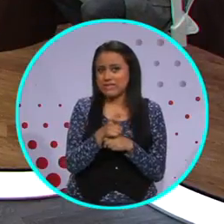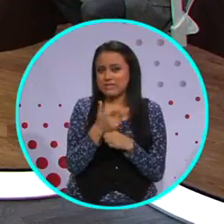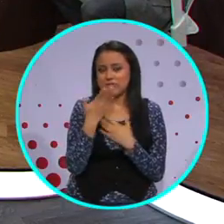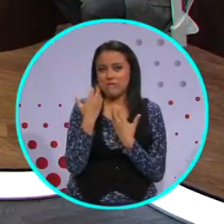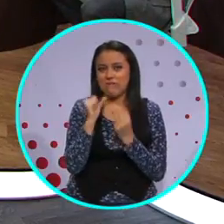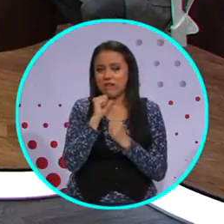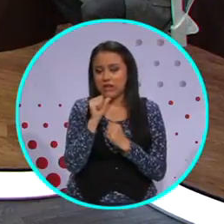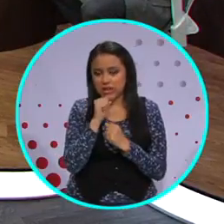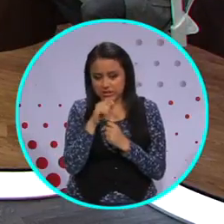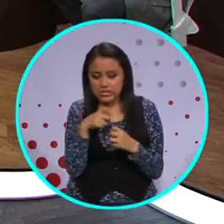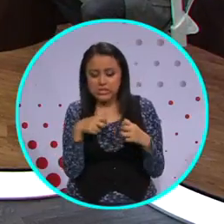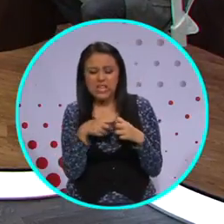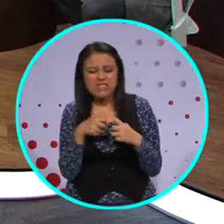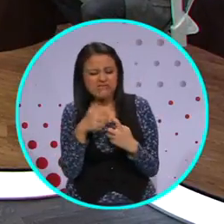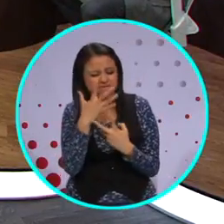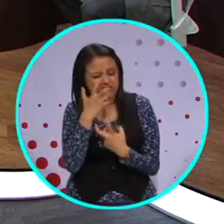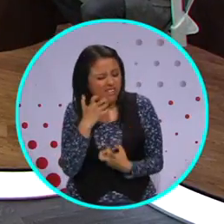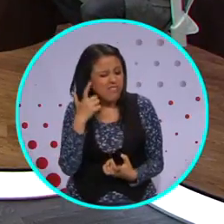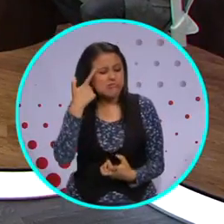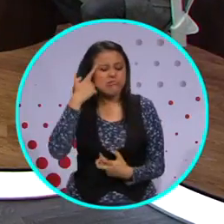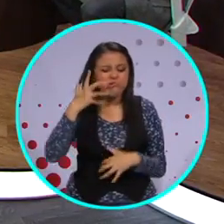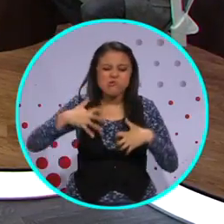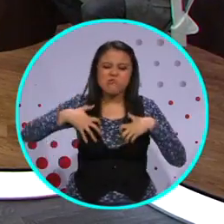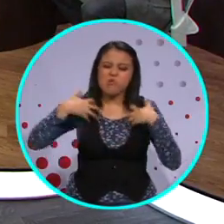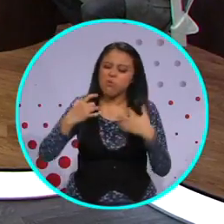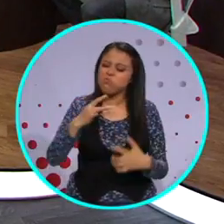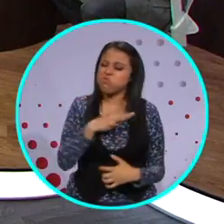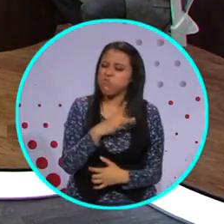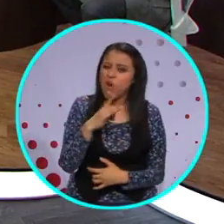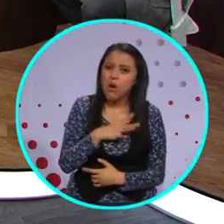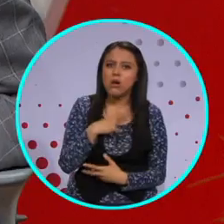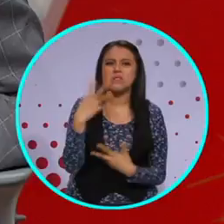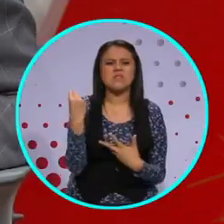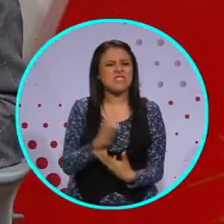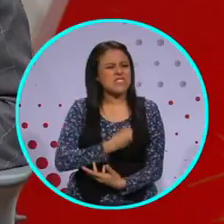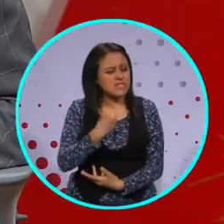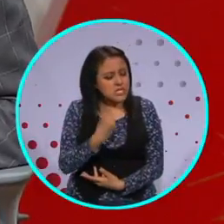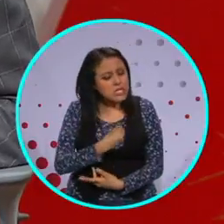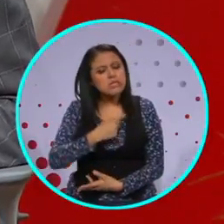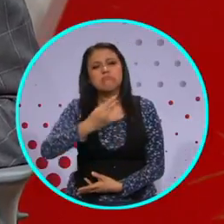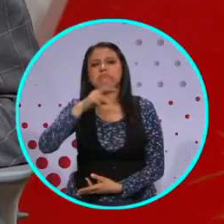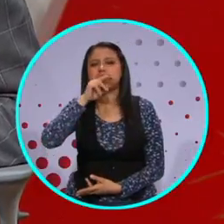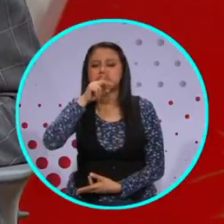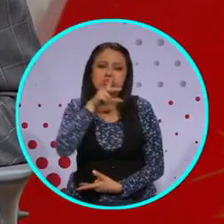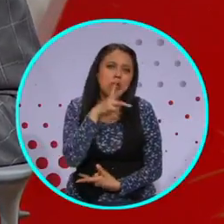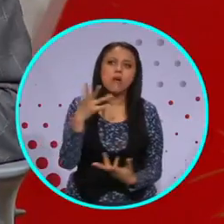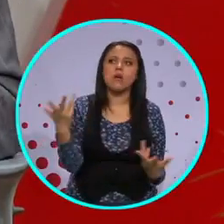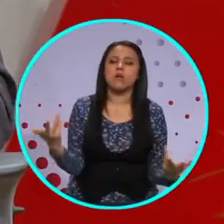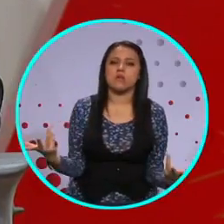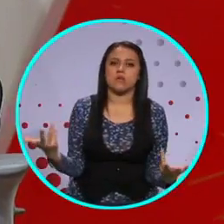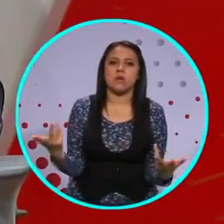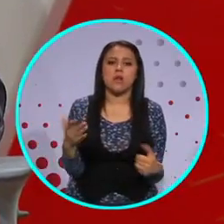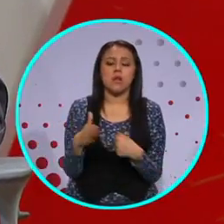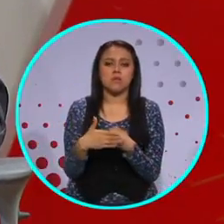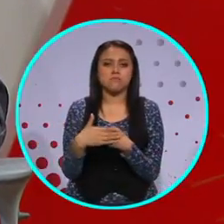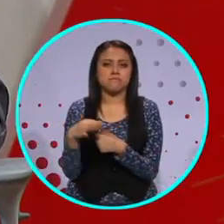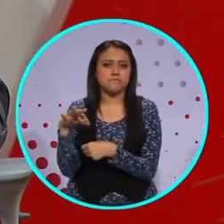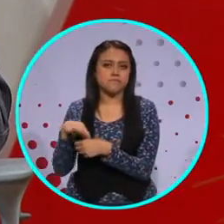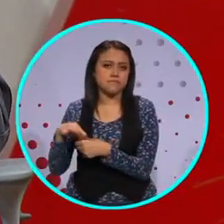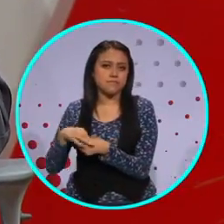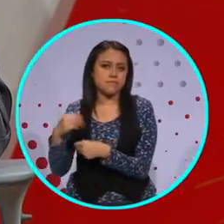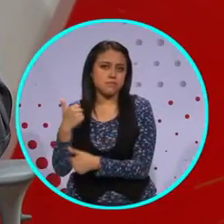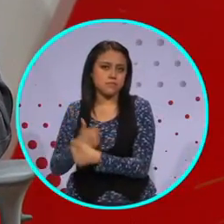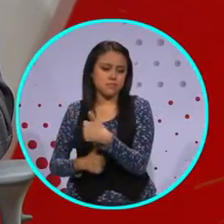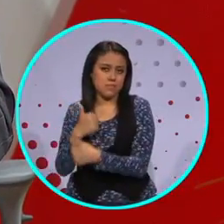hay impotencia desesperanza no fuerzas miedo angustia entonces las próximas campañas electorales